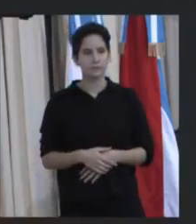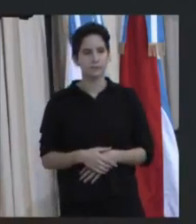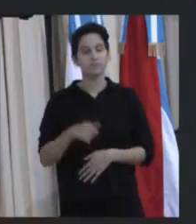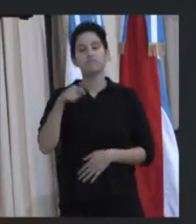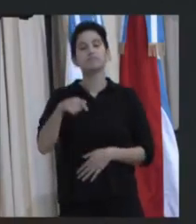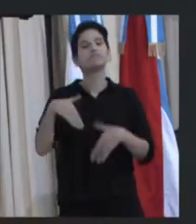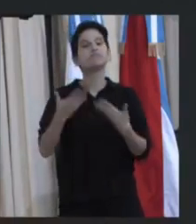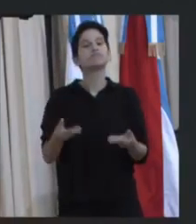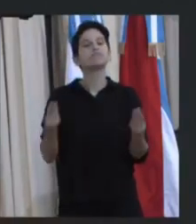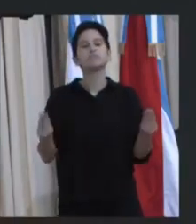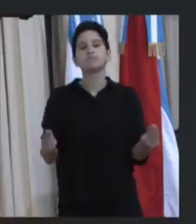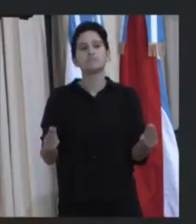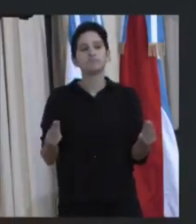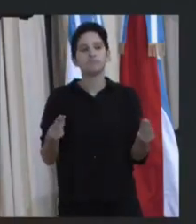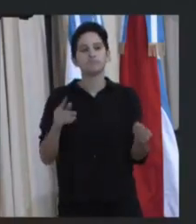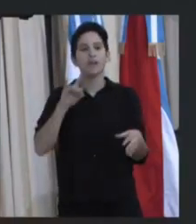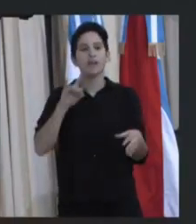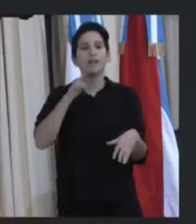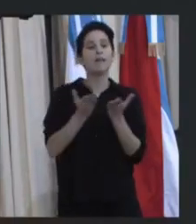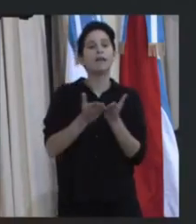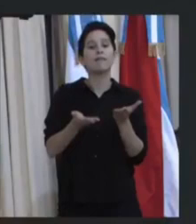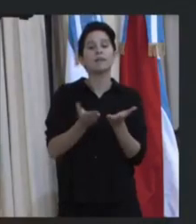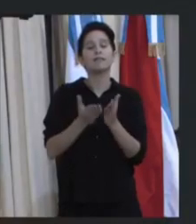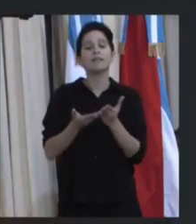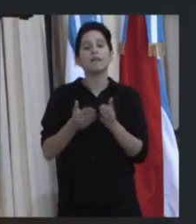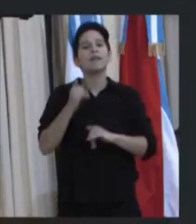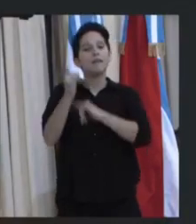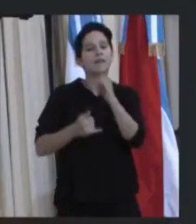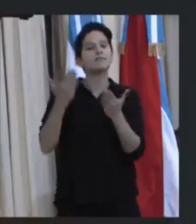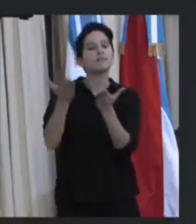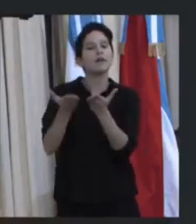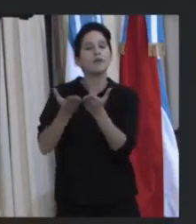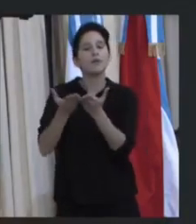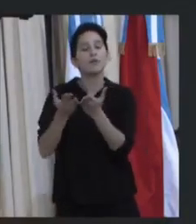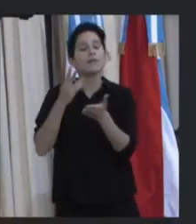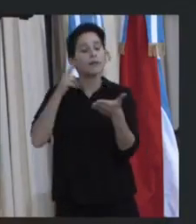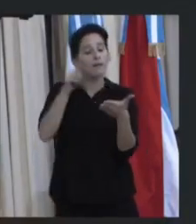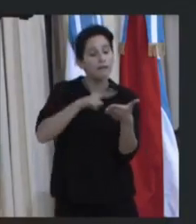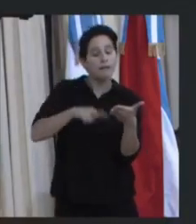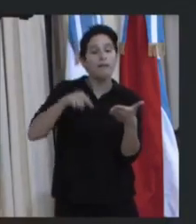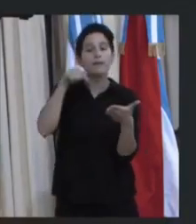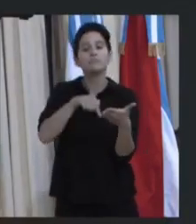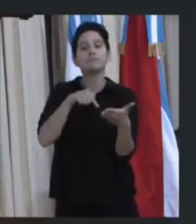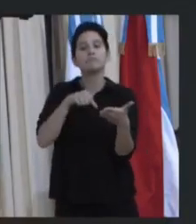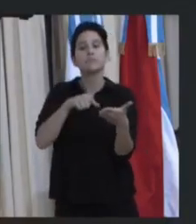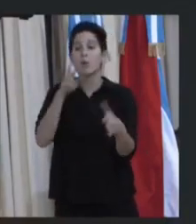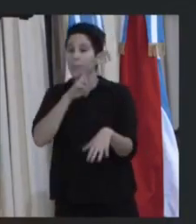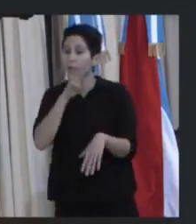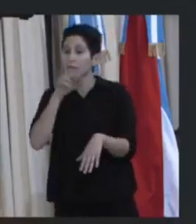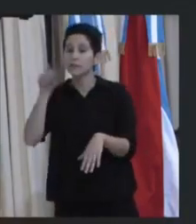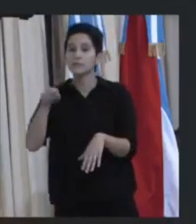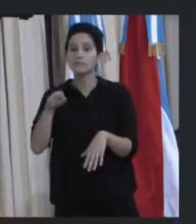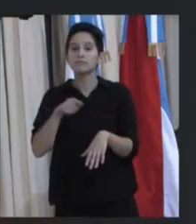Entonces, cuando había, por ejemplo, una revista reformista saludando, diciéndole a los estudiantes que lean la revista de las